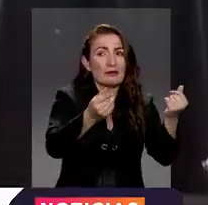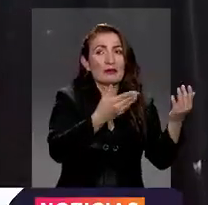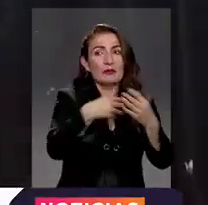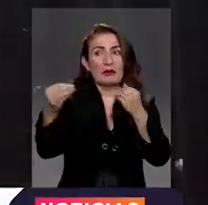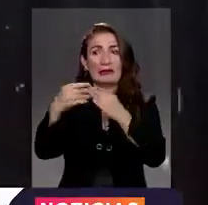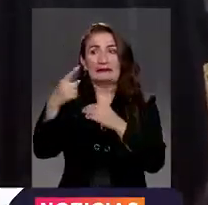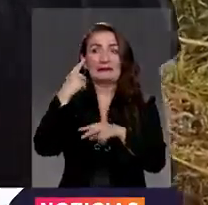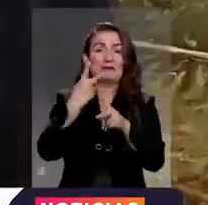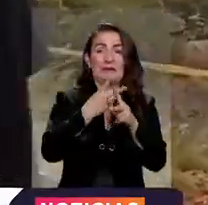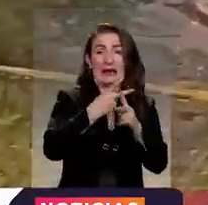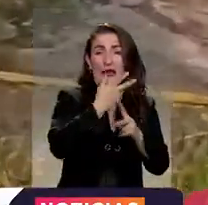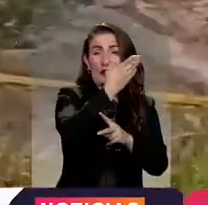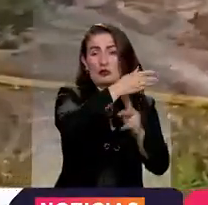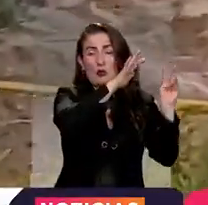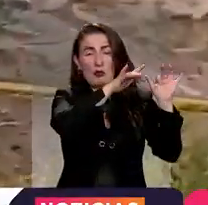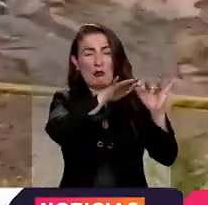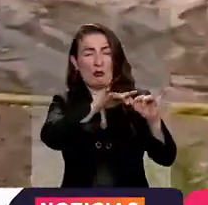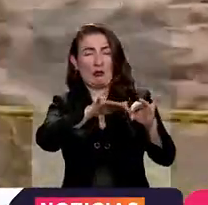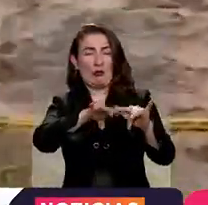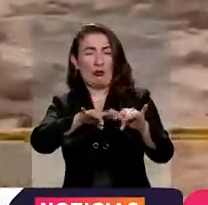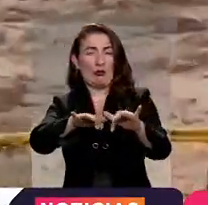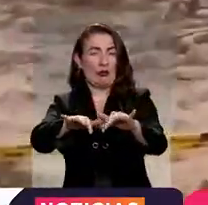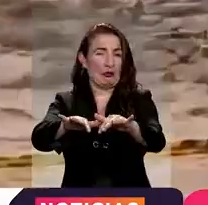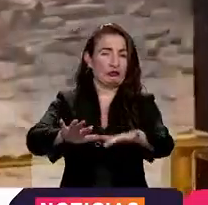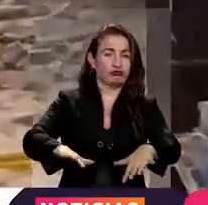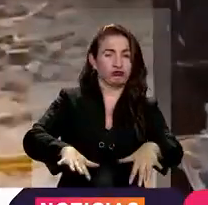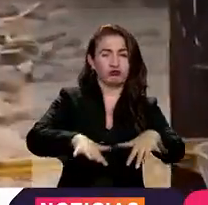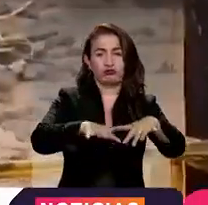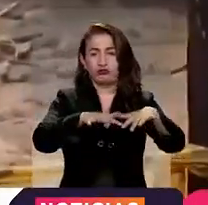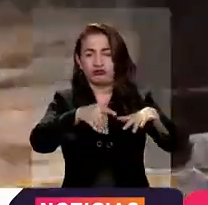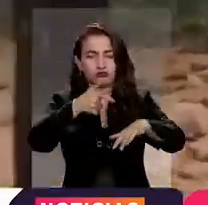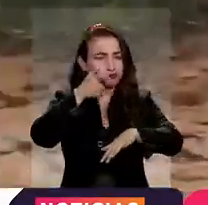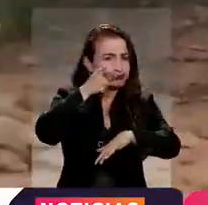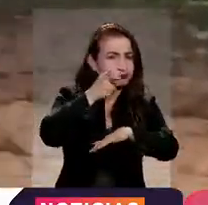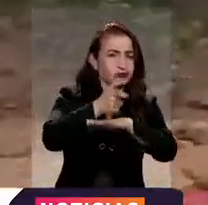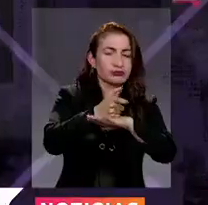de las posibles afectaciones y el río se encuentra con monitoreo permanente.